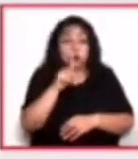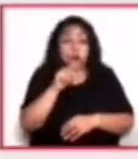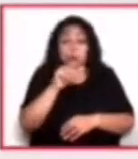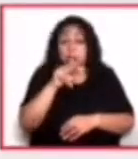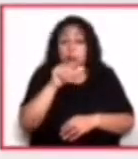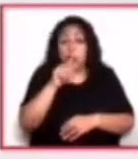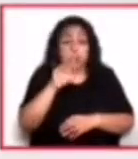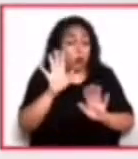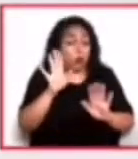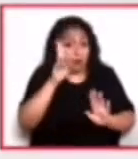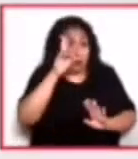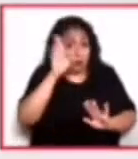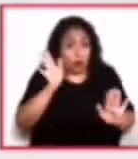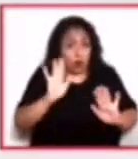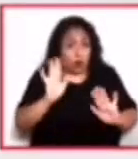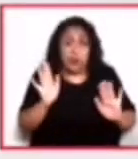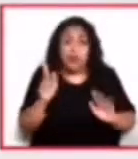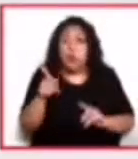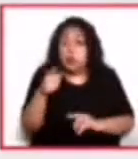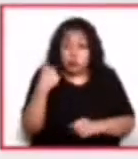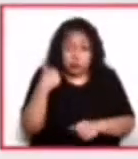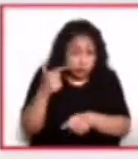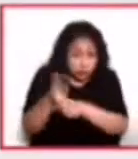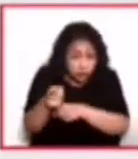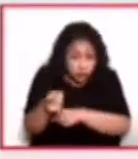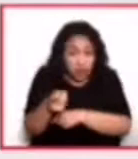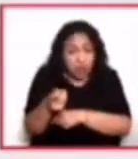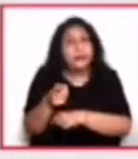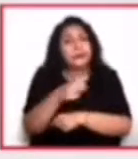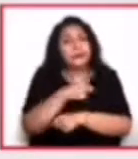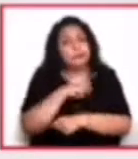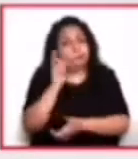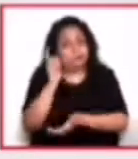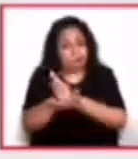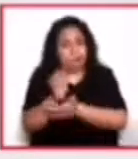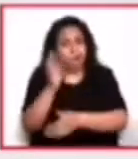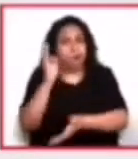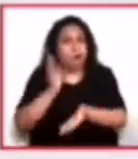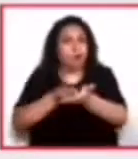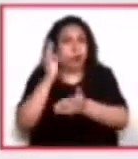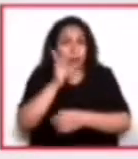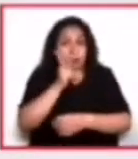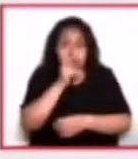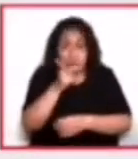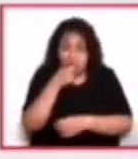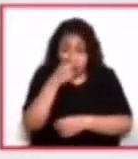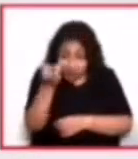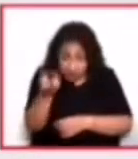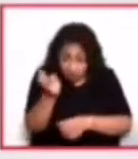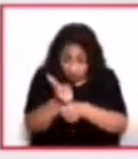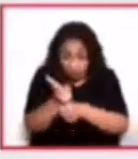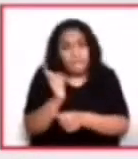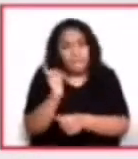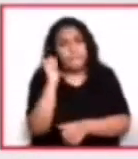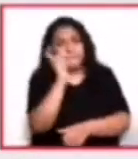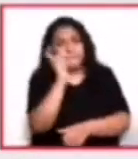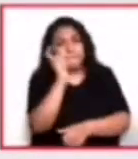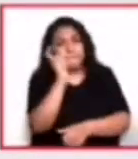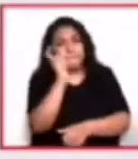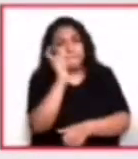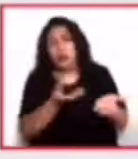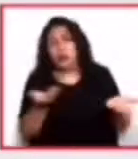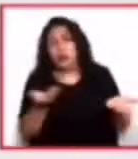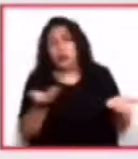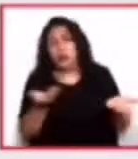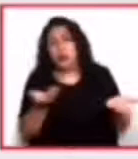que, si hablabas el zapoteco, había que pagar una pequeña multa por cada palabra que dijeras, ¿no? Entonces, pues